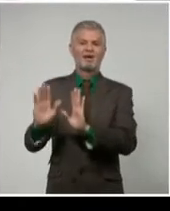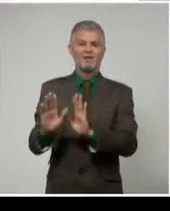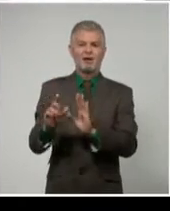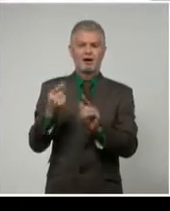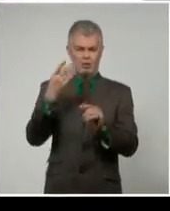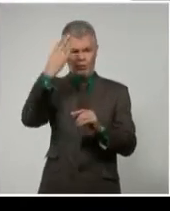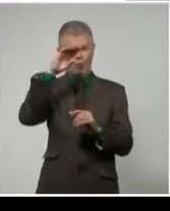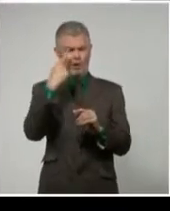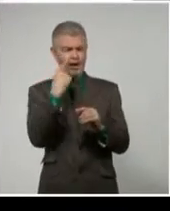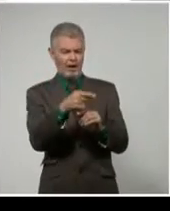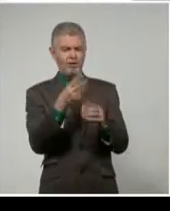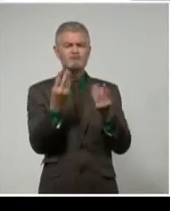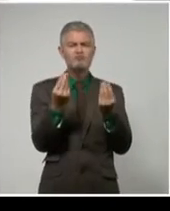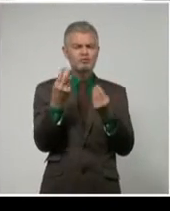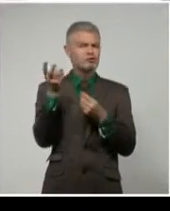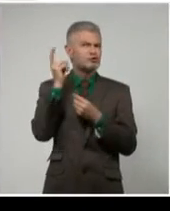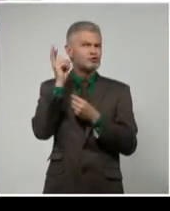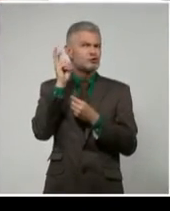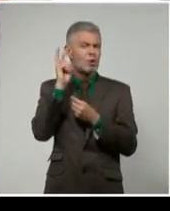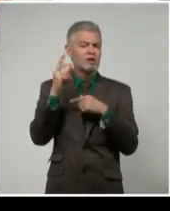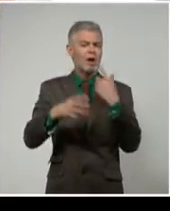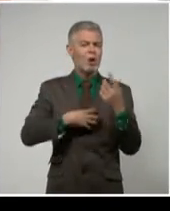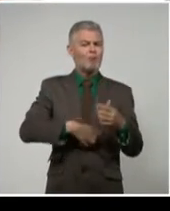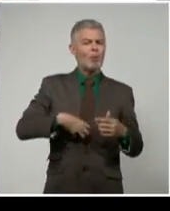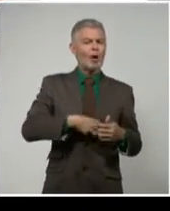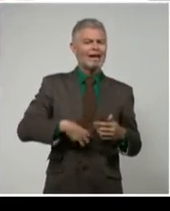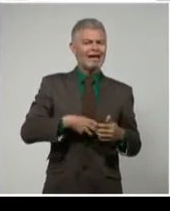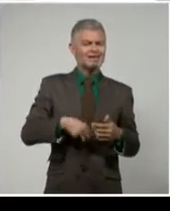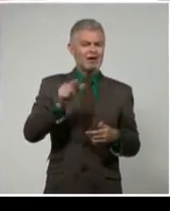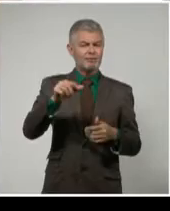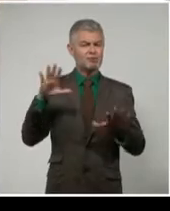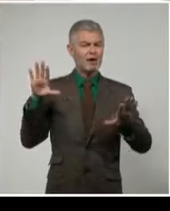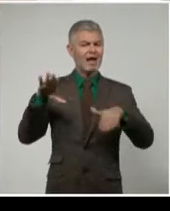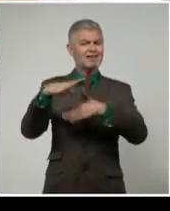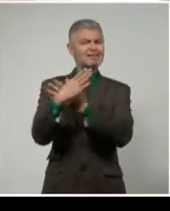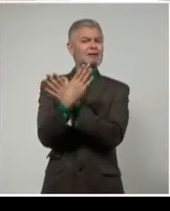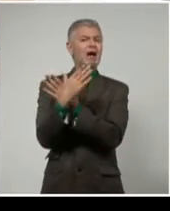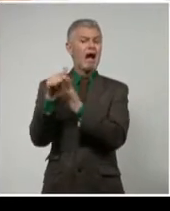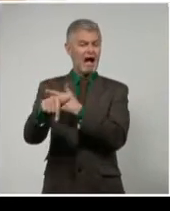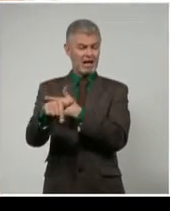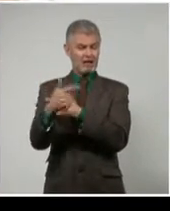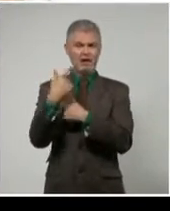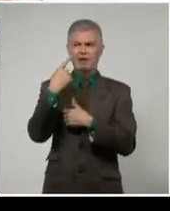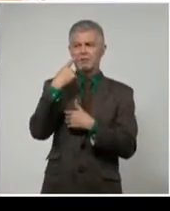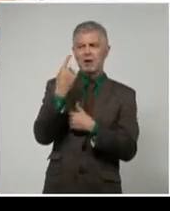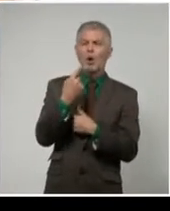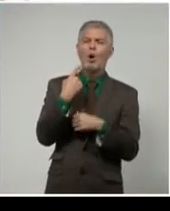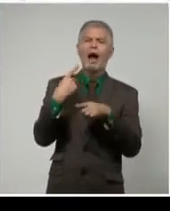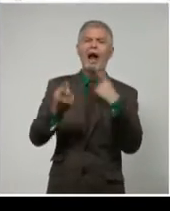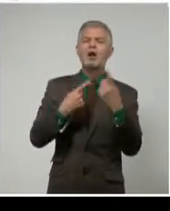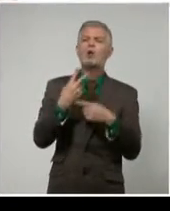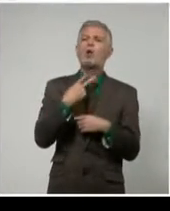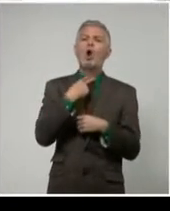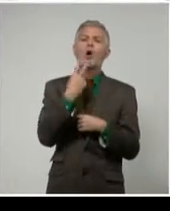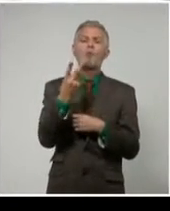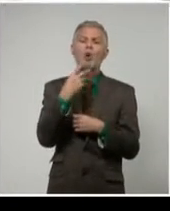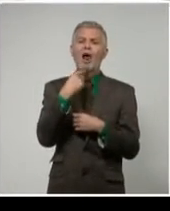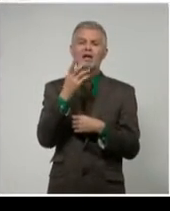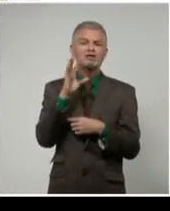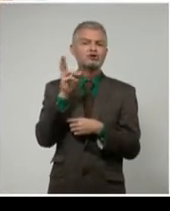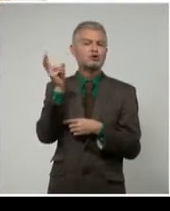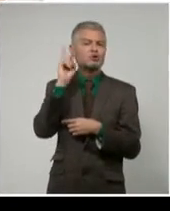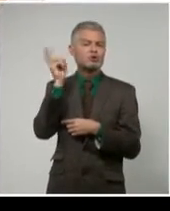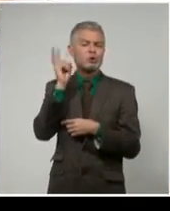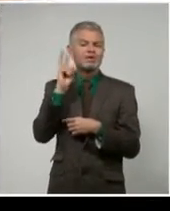mundo, que efectivamente muchos de los sonidos que molestaban a los diplomáticos eran vocalizaciones. O sea, en Cuba todas las grabaciones que hizo por su